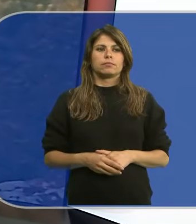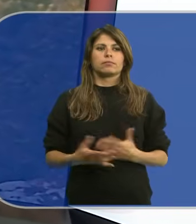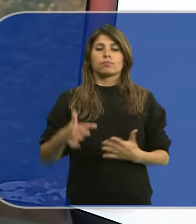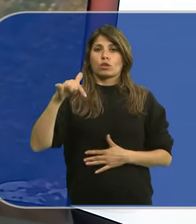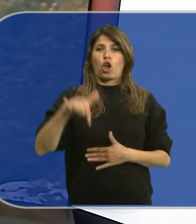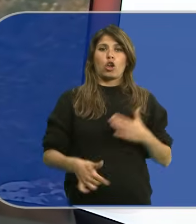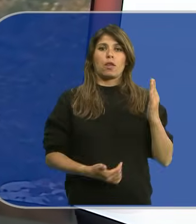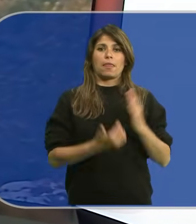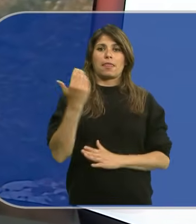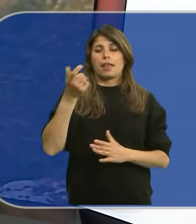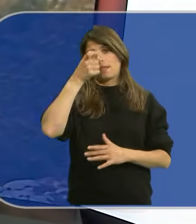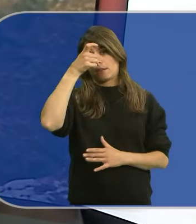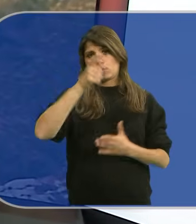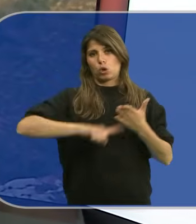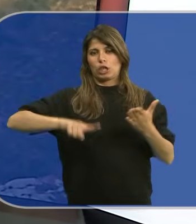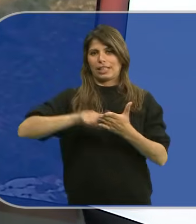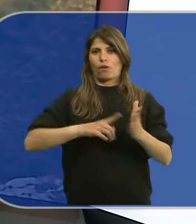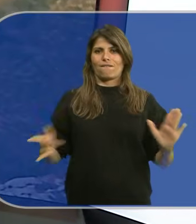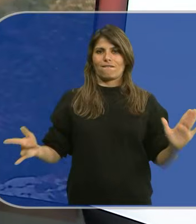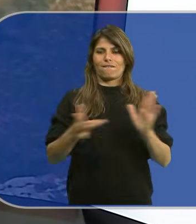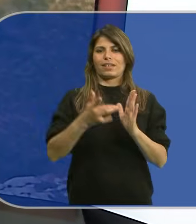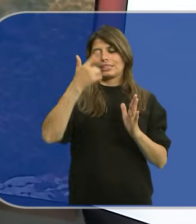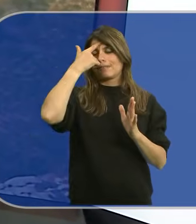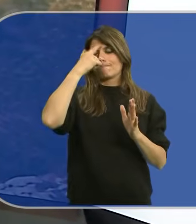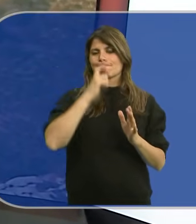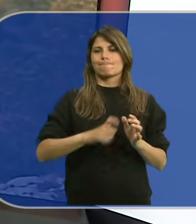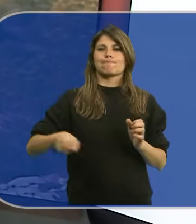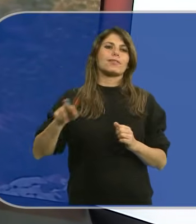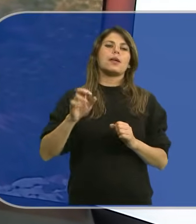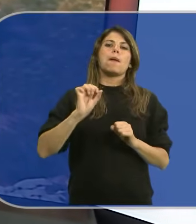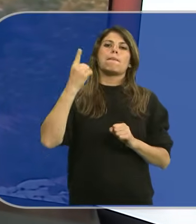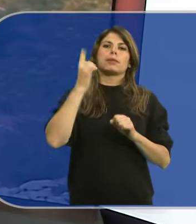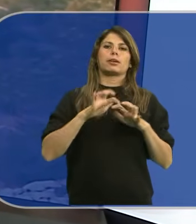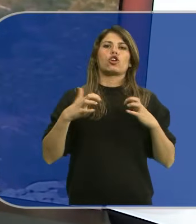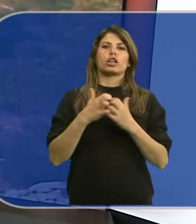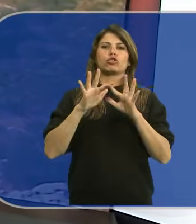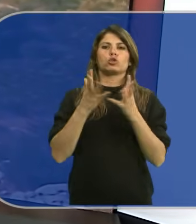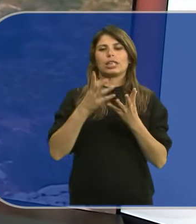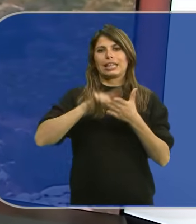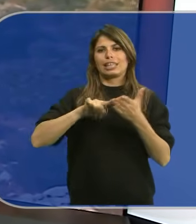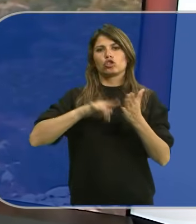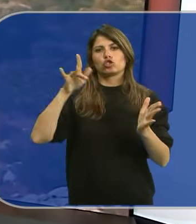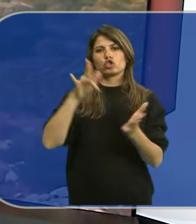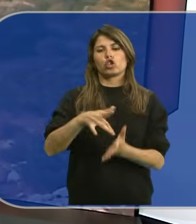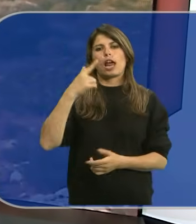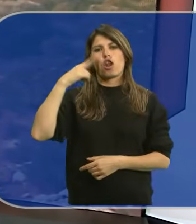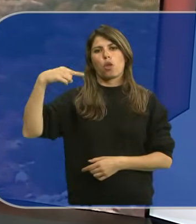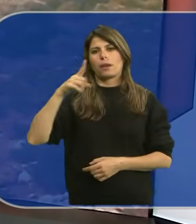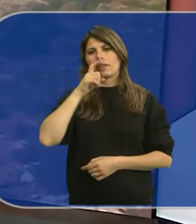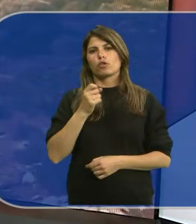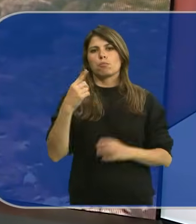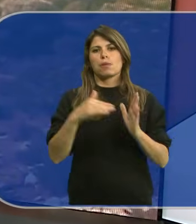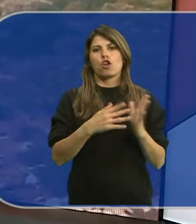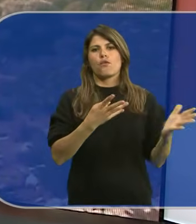Hoy es el Día del Pueblo Gitano, una fecha que conmemora la celebración del primer Congreso Mundial Gitano celebrado en Londres en